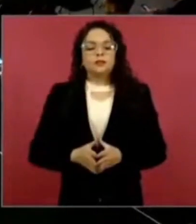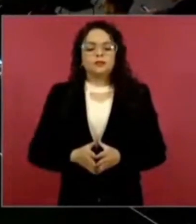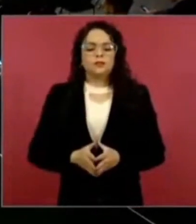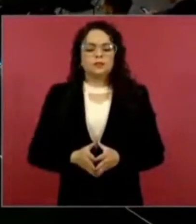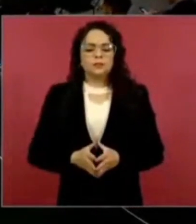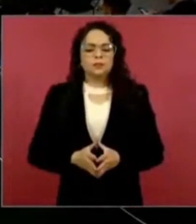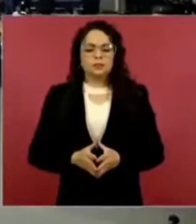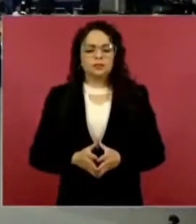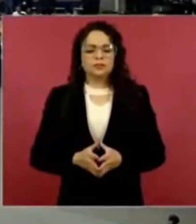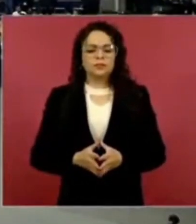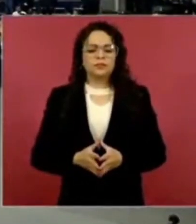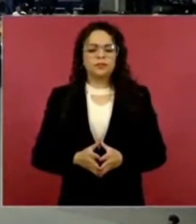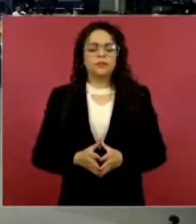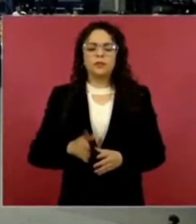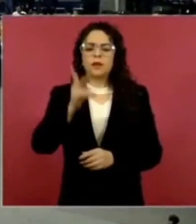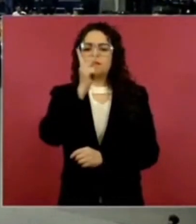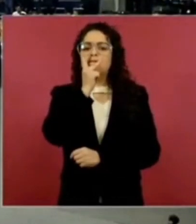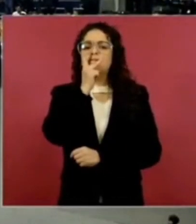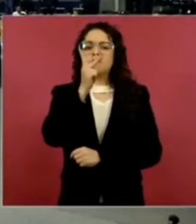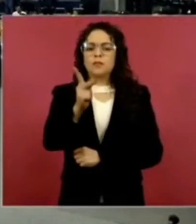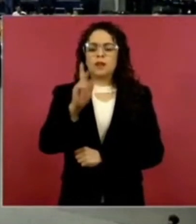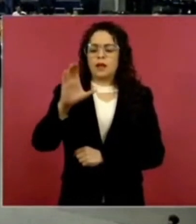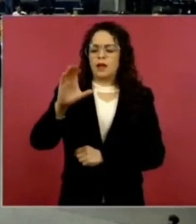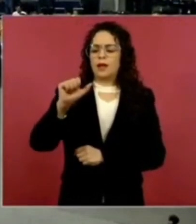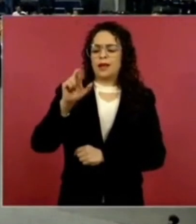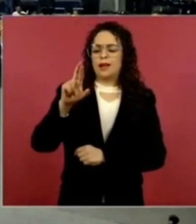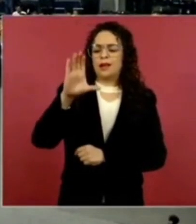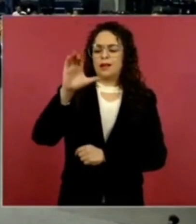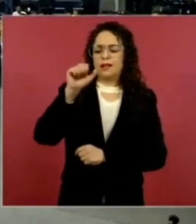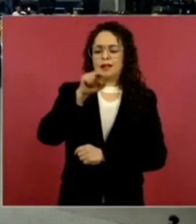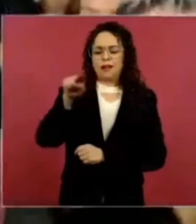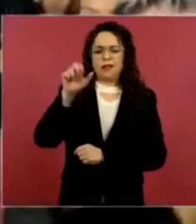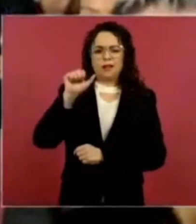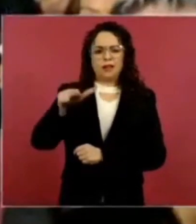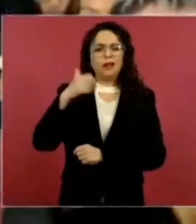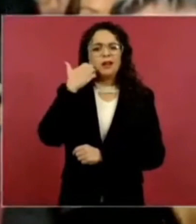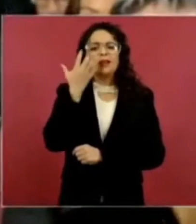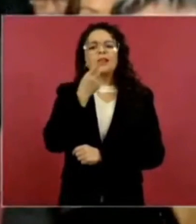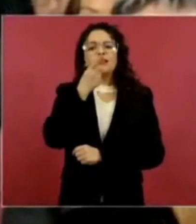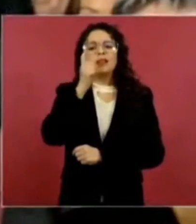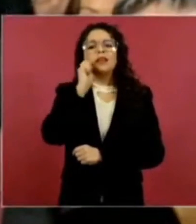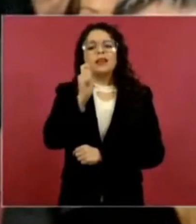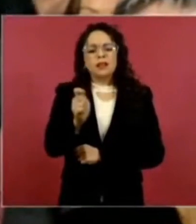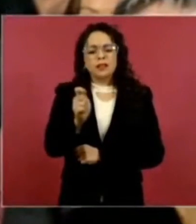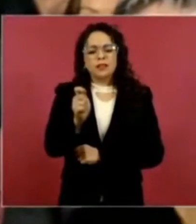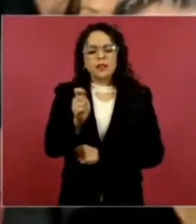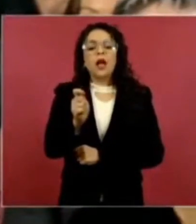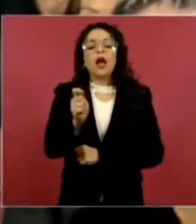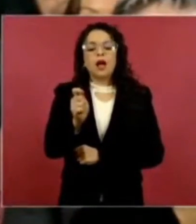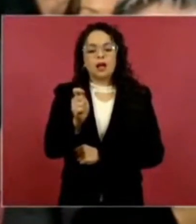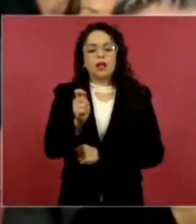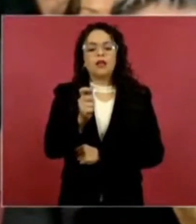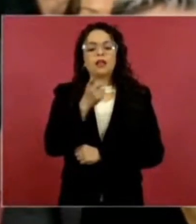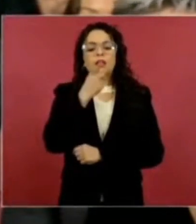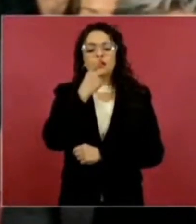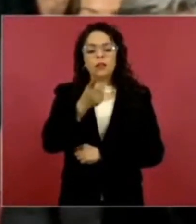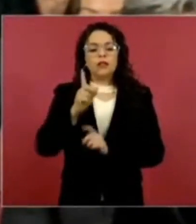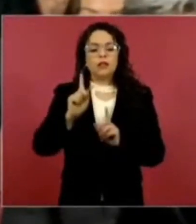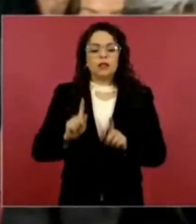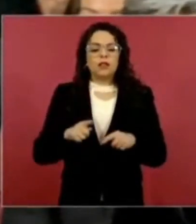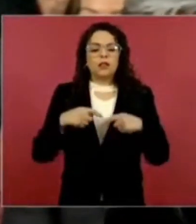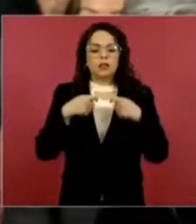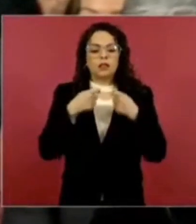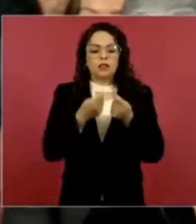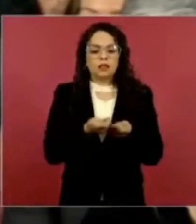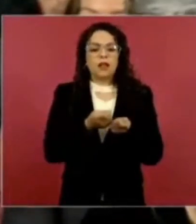jóvenes qué significa la palabra carcañal. Y la palabra carcañal es la designación de la parte posterior de la planta